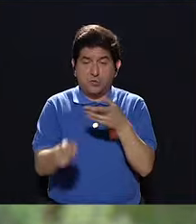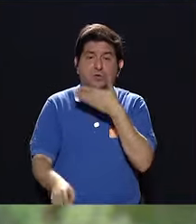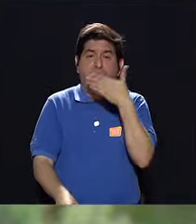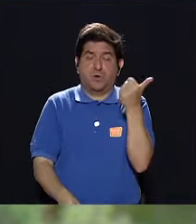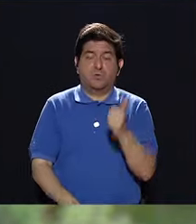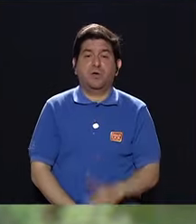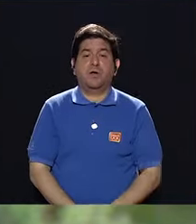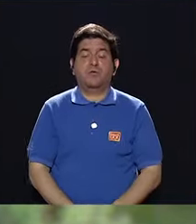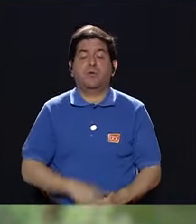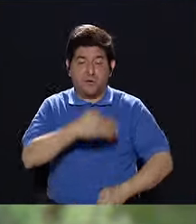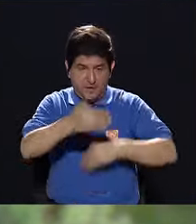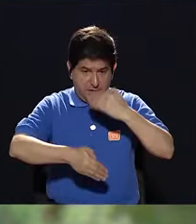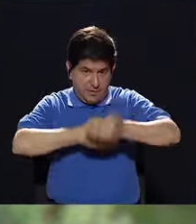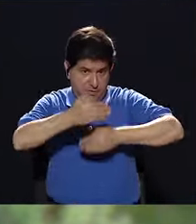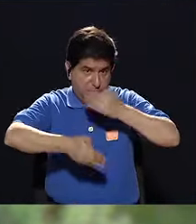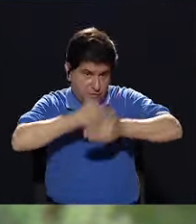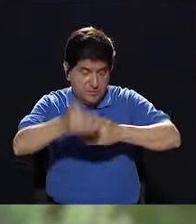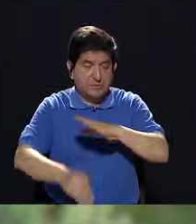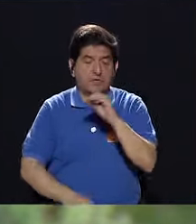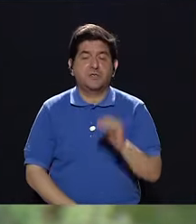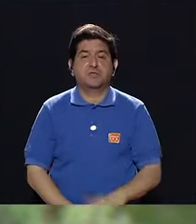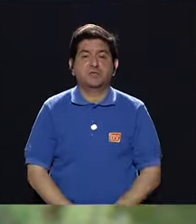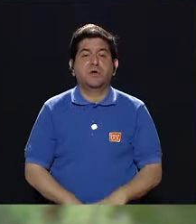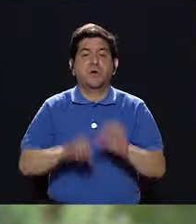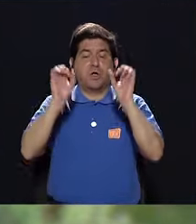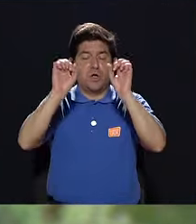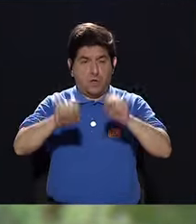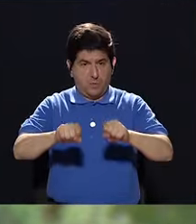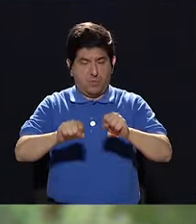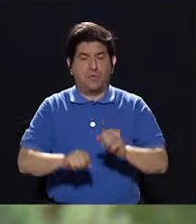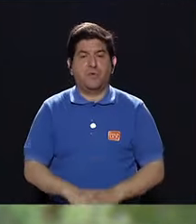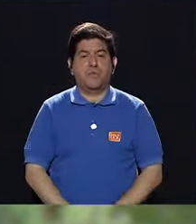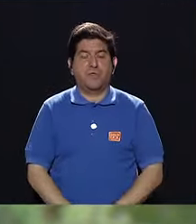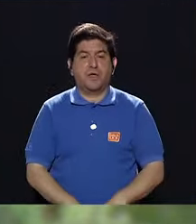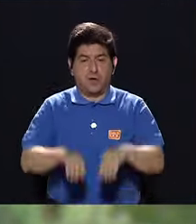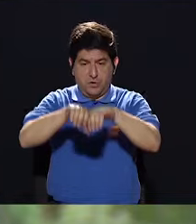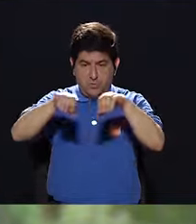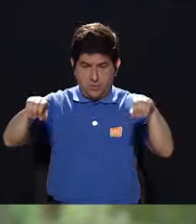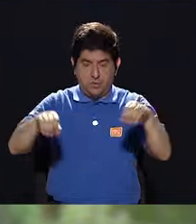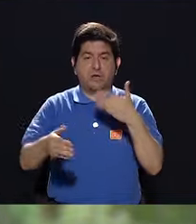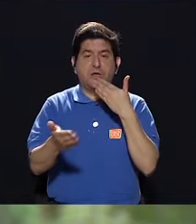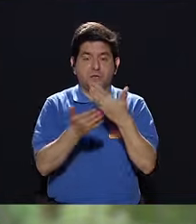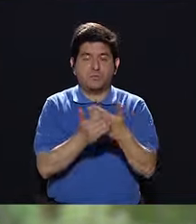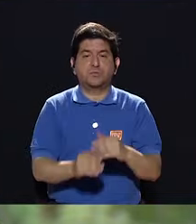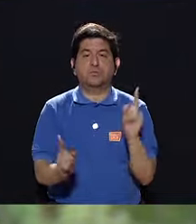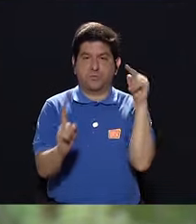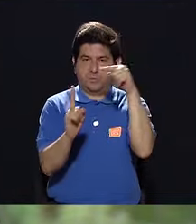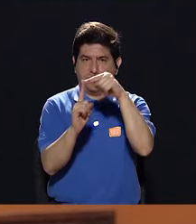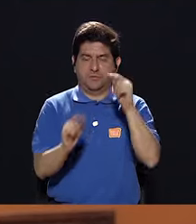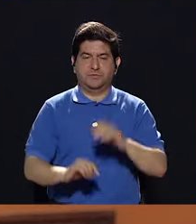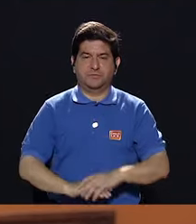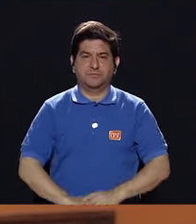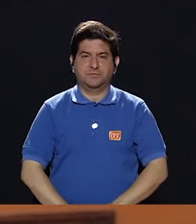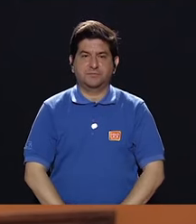mejoren un poco la parte administrativa y la parte de cómo llevar a los acueductos a un buen